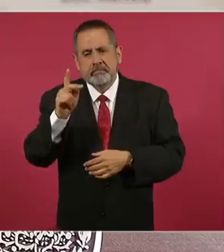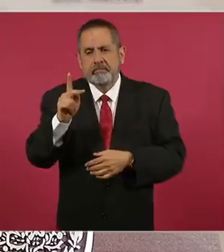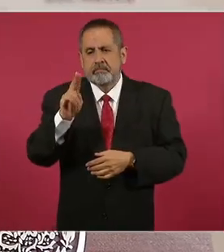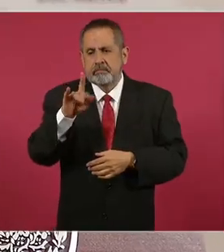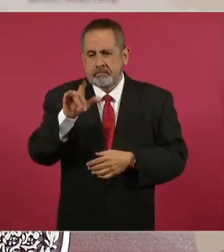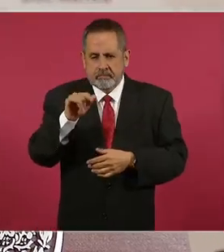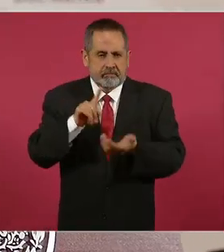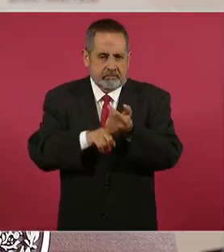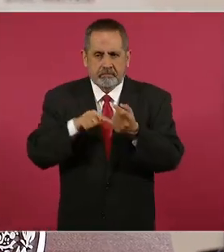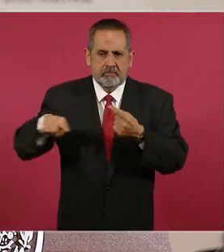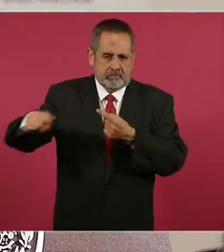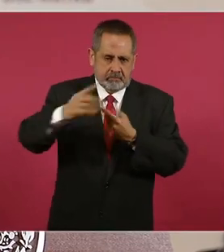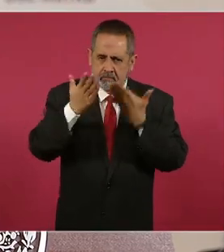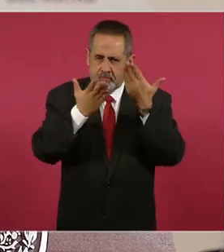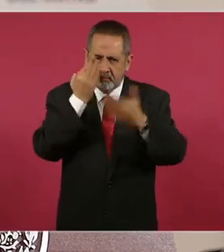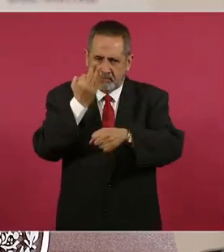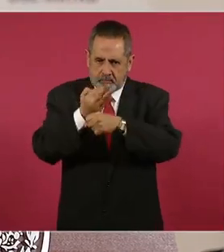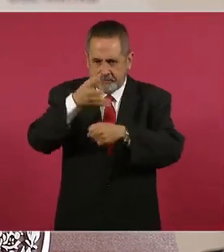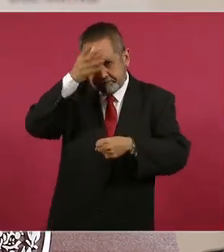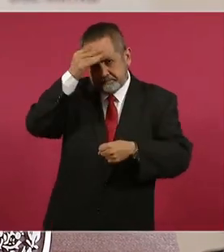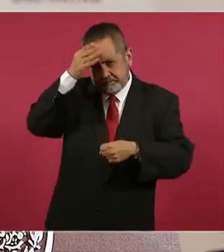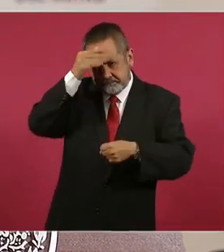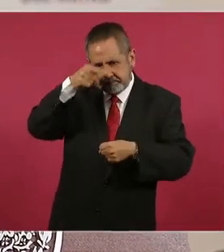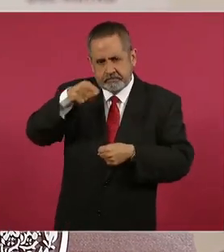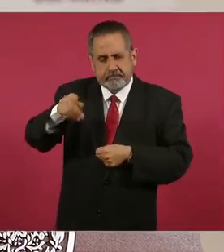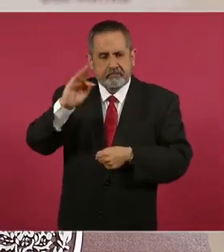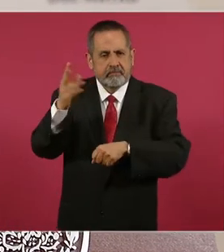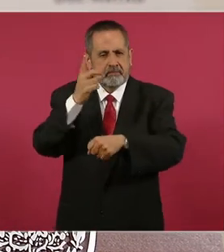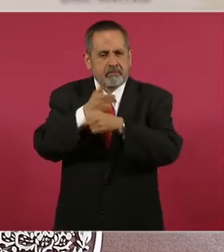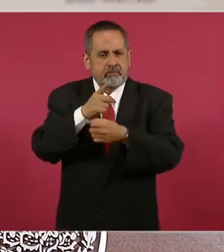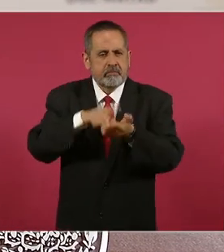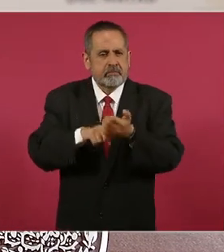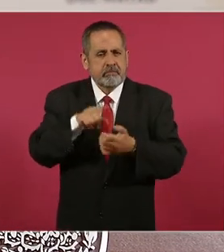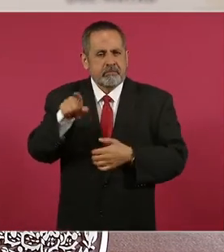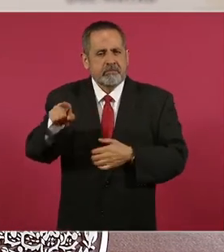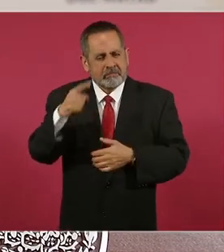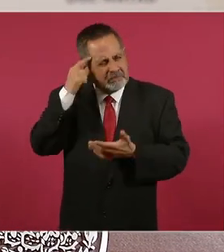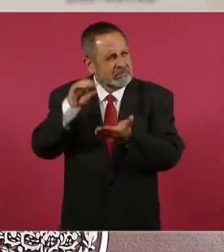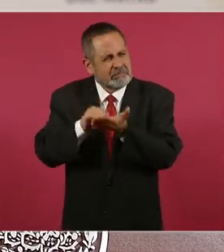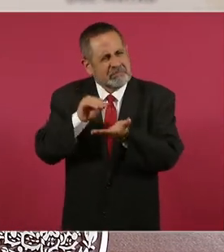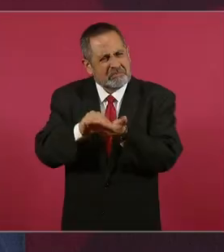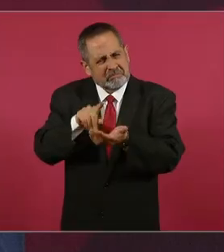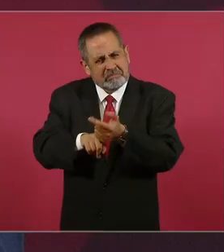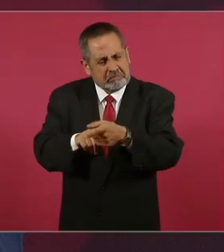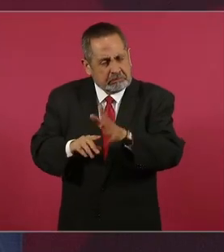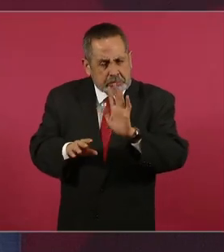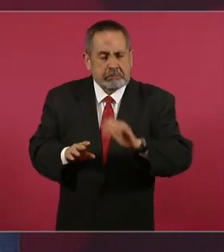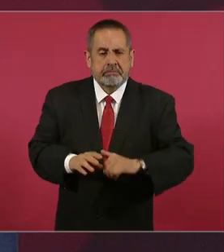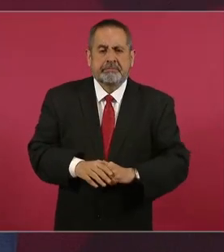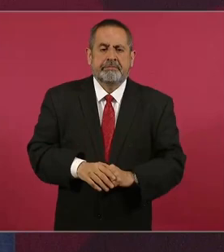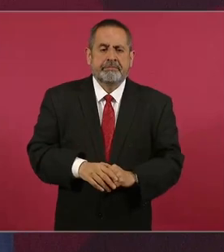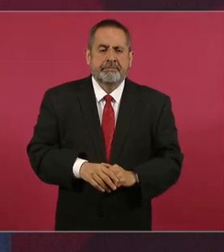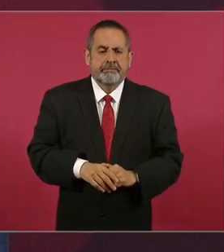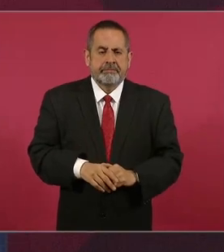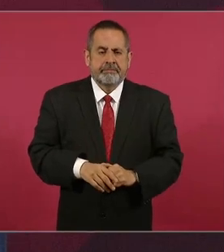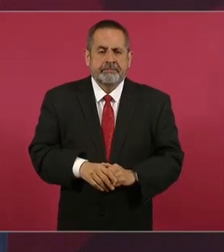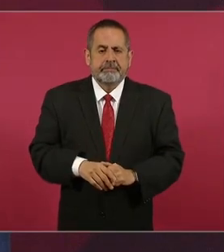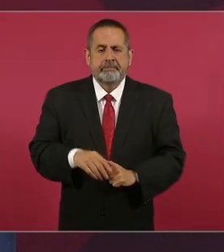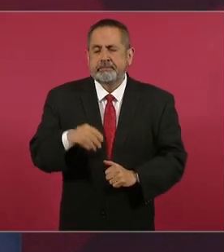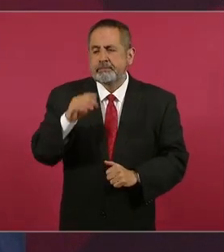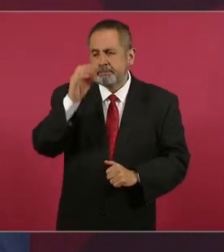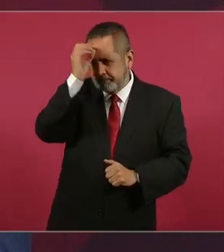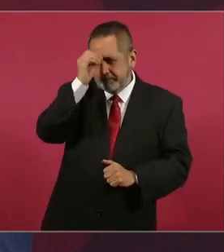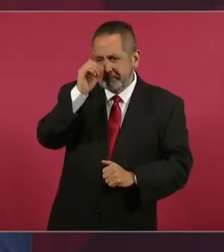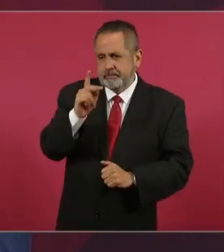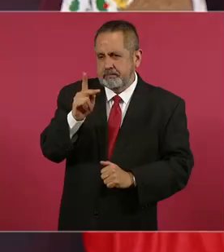una materia en la Facultad de Ciencia Política, yo creo que todavía, propaganda y opinión pública,